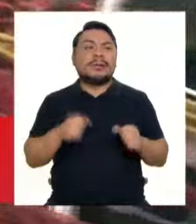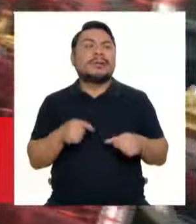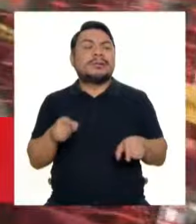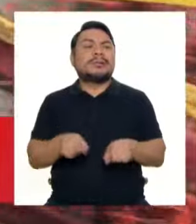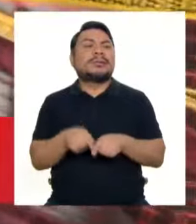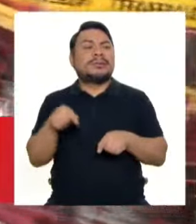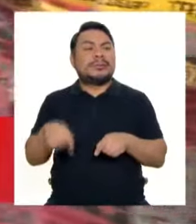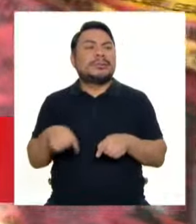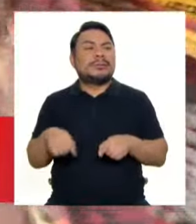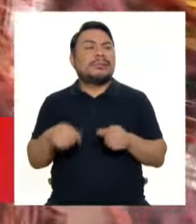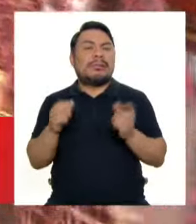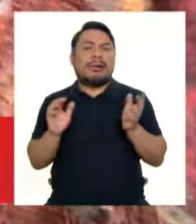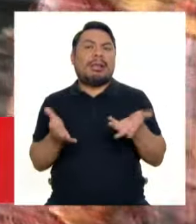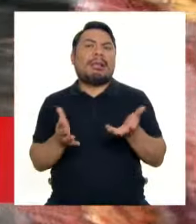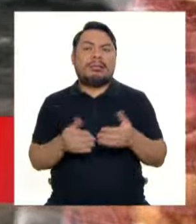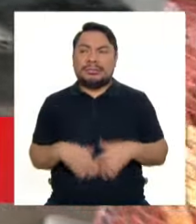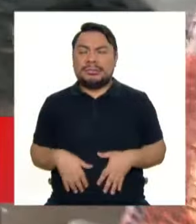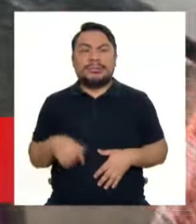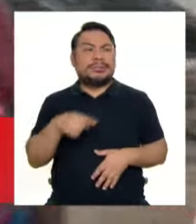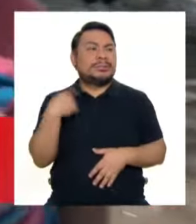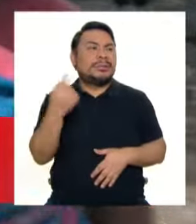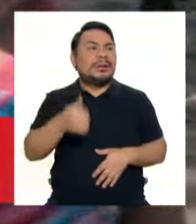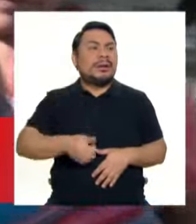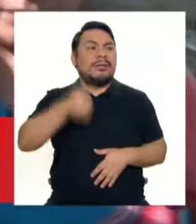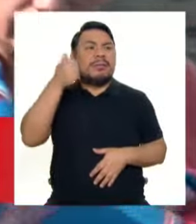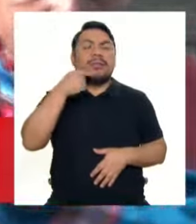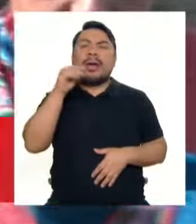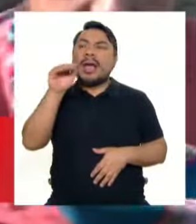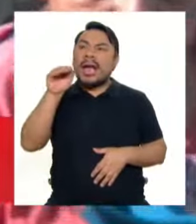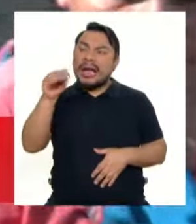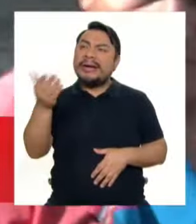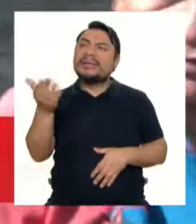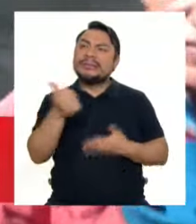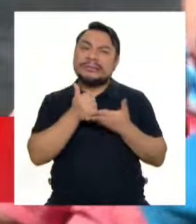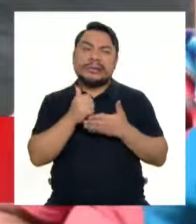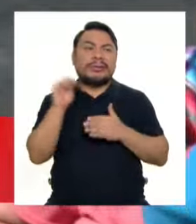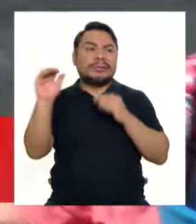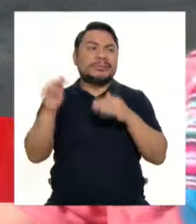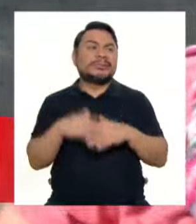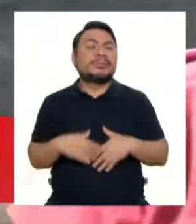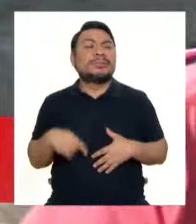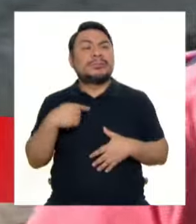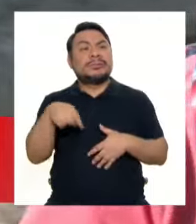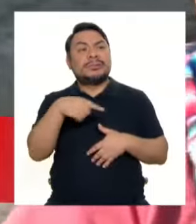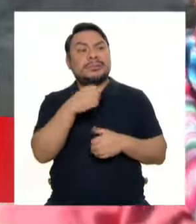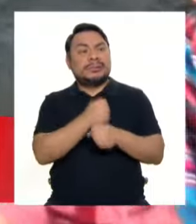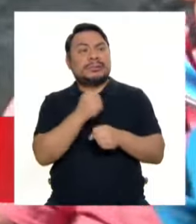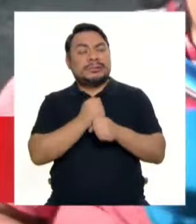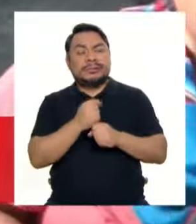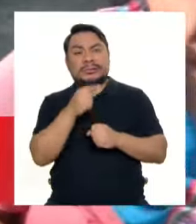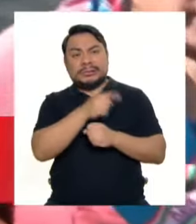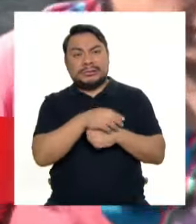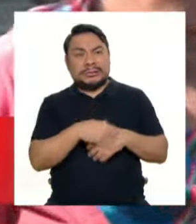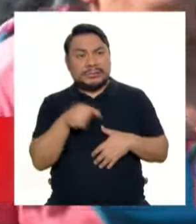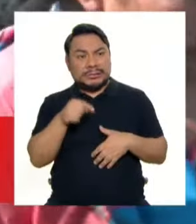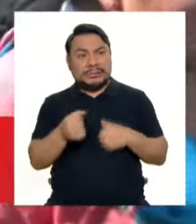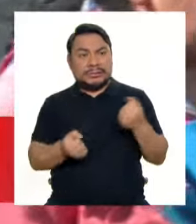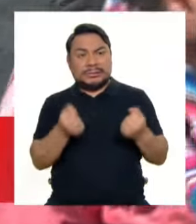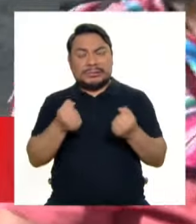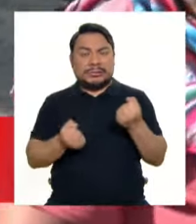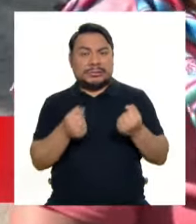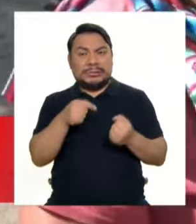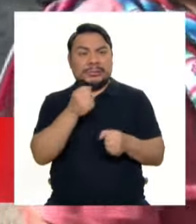abandonados porque todas las autoridades hemos pasado la voz y al trabajador de de esta